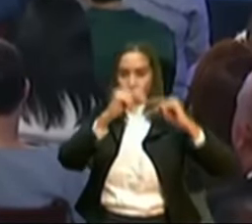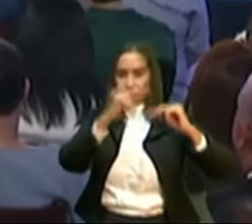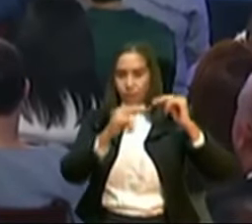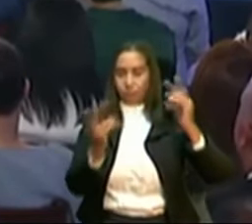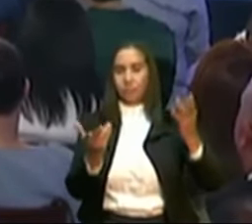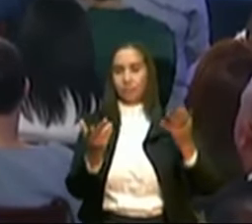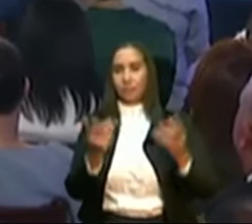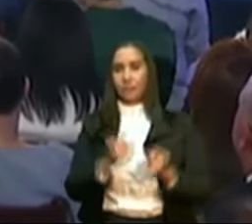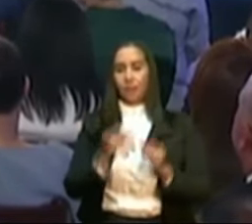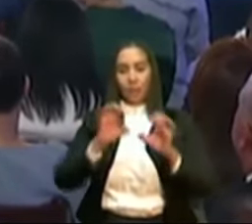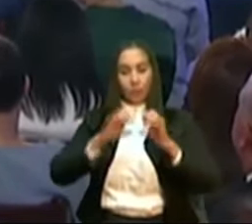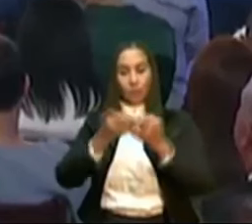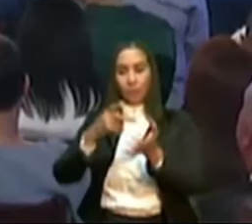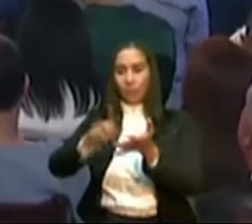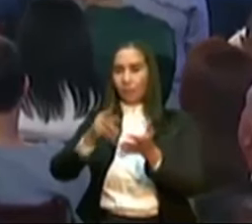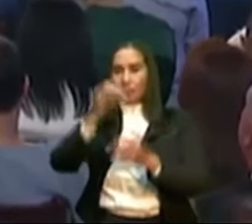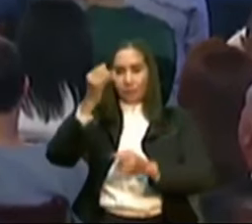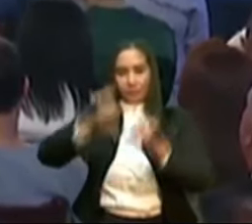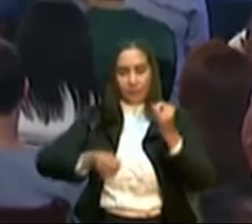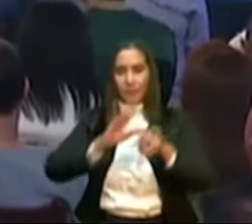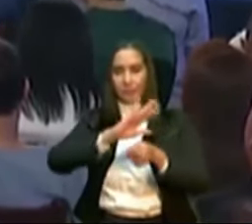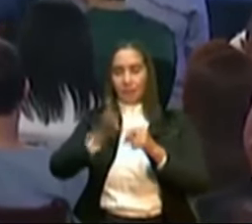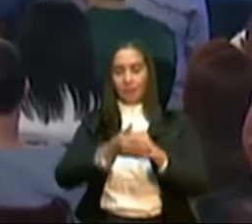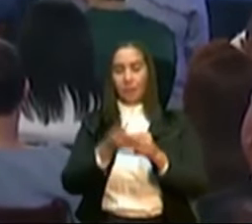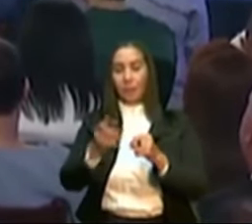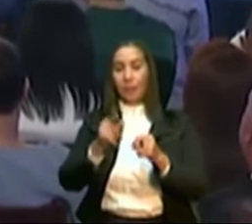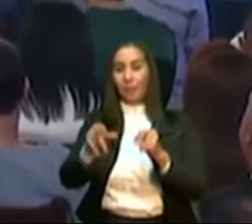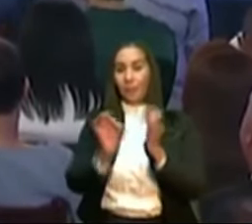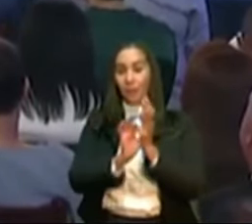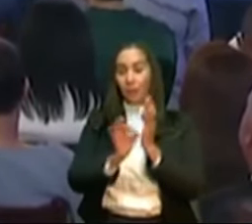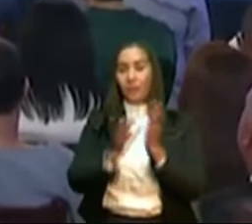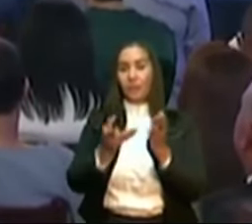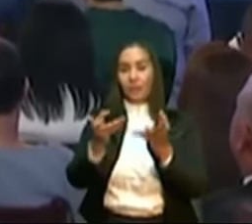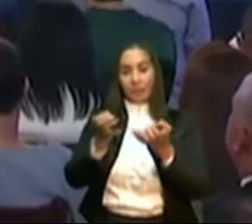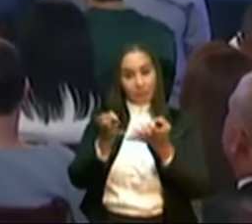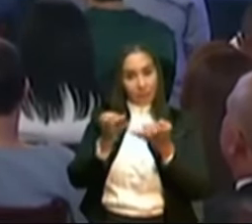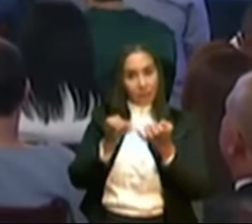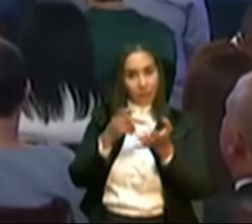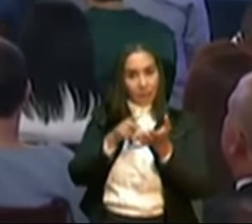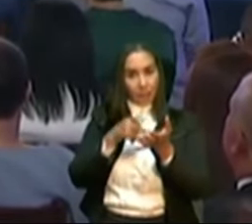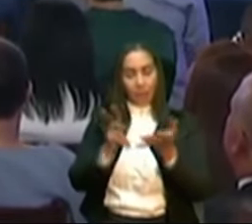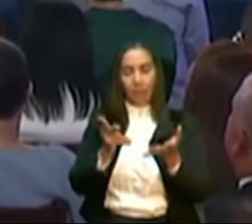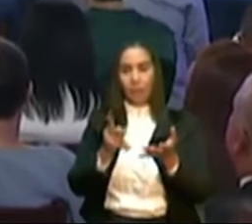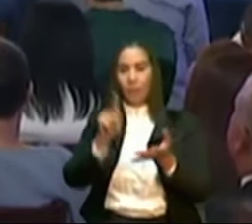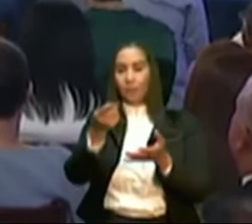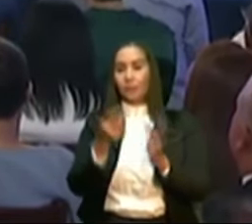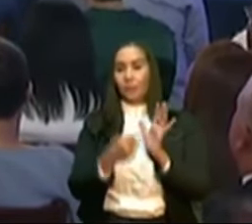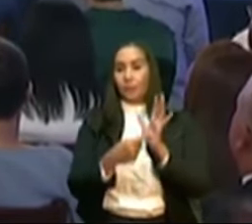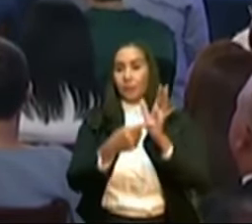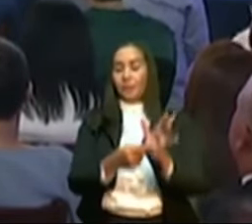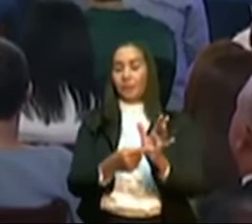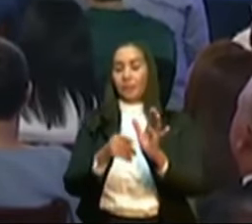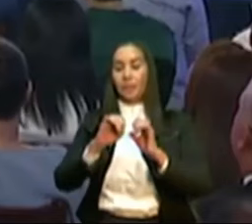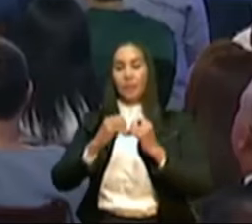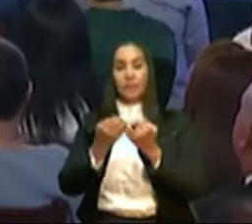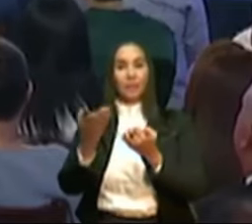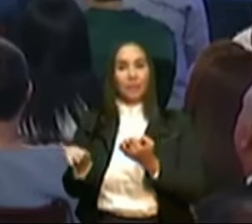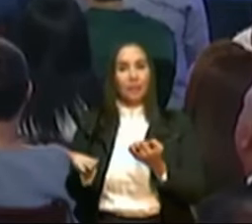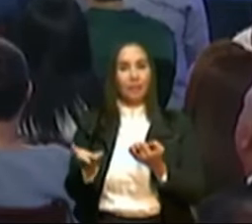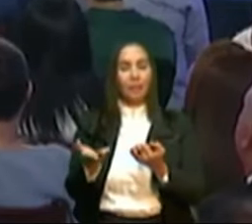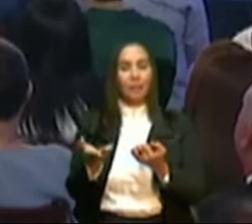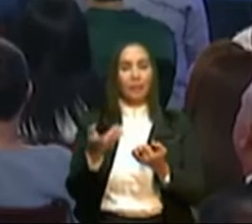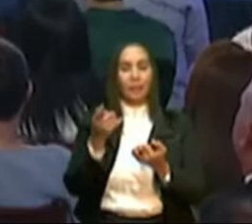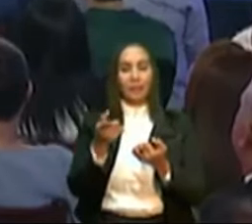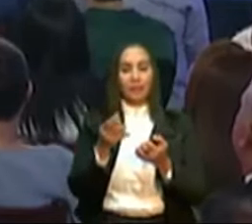estaban saldos. Pero él, para poner esos equipos a funcionar, estaba exigiendo pago, porque él es el único representante de esos equipos y el que tiene